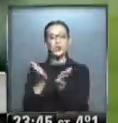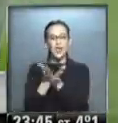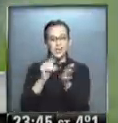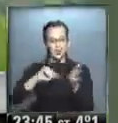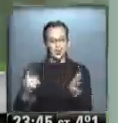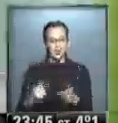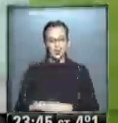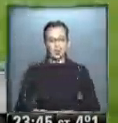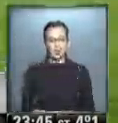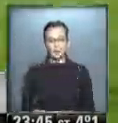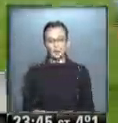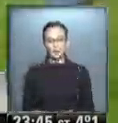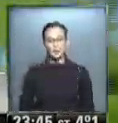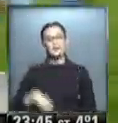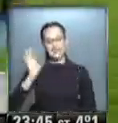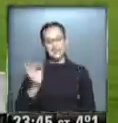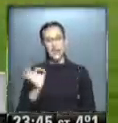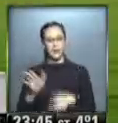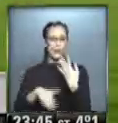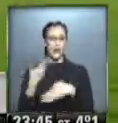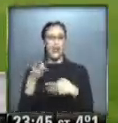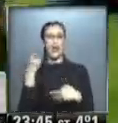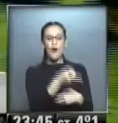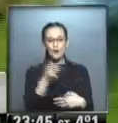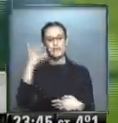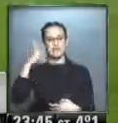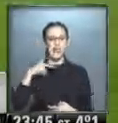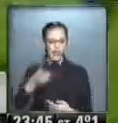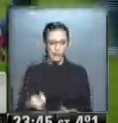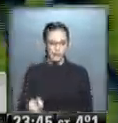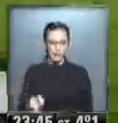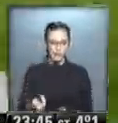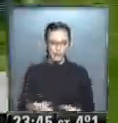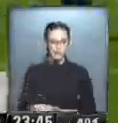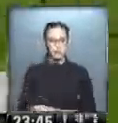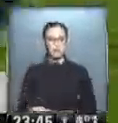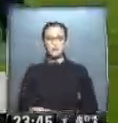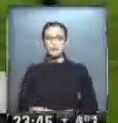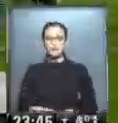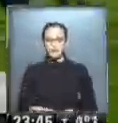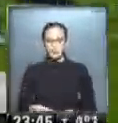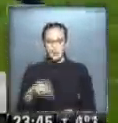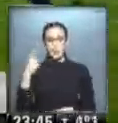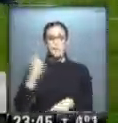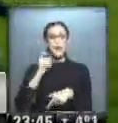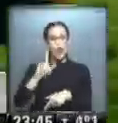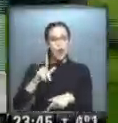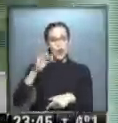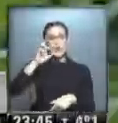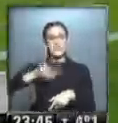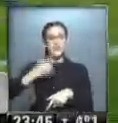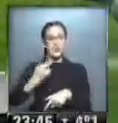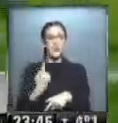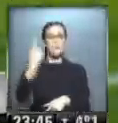ahora sabe que jugará frente a San Lorenzo. 2-0, Ignacio Piatti va a marcar el primer gol a los 23 minutos de la primera etapa.